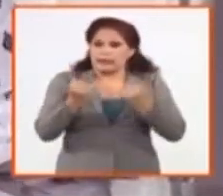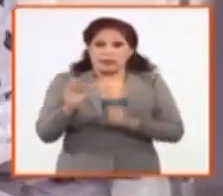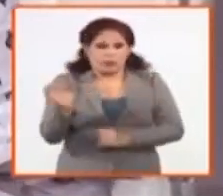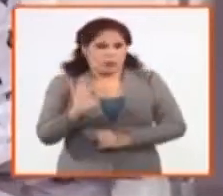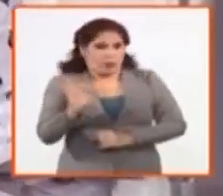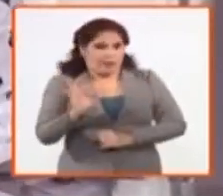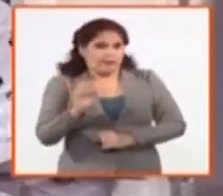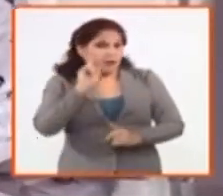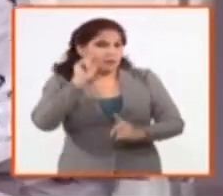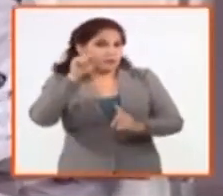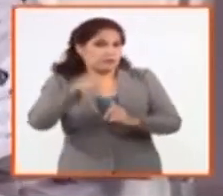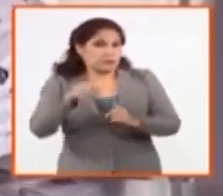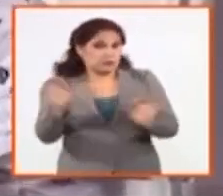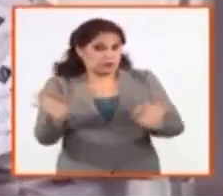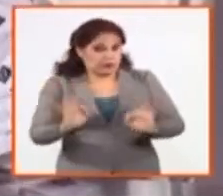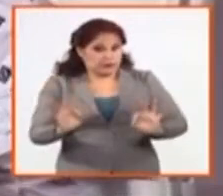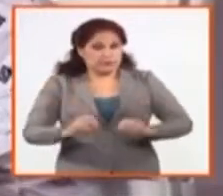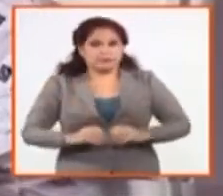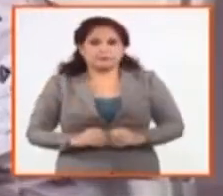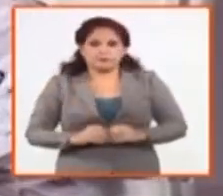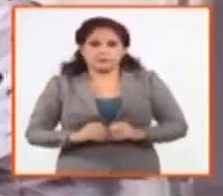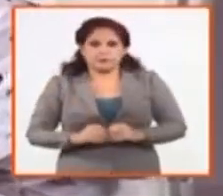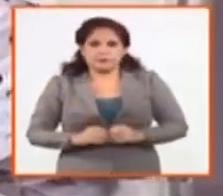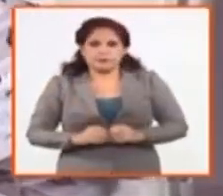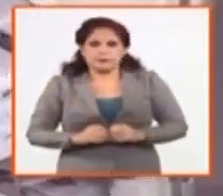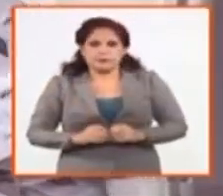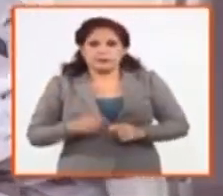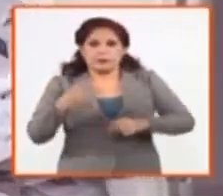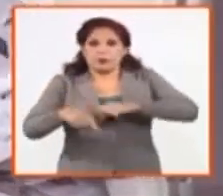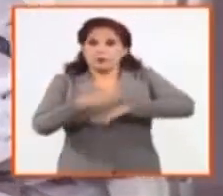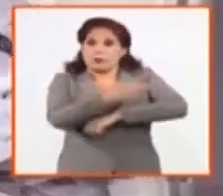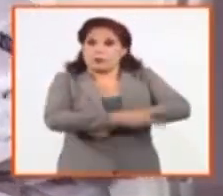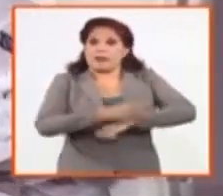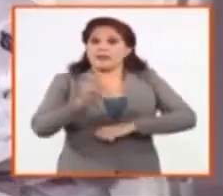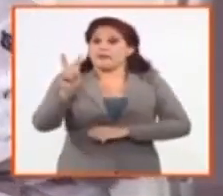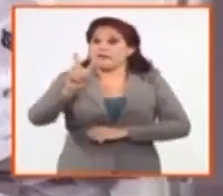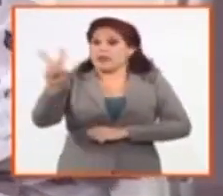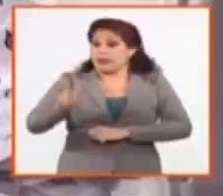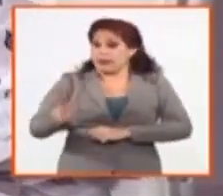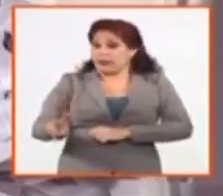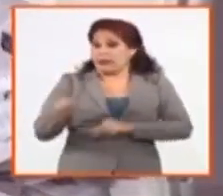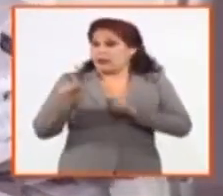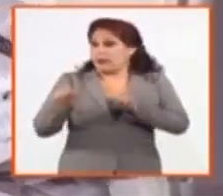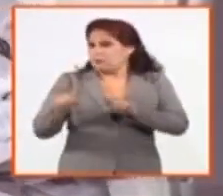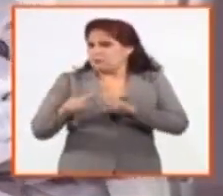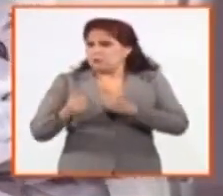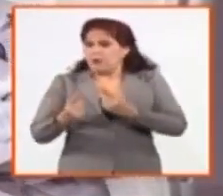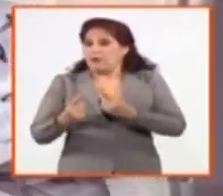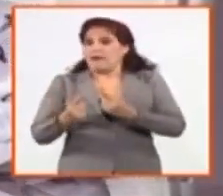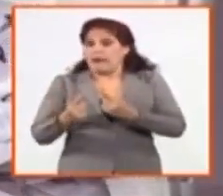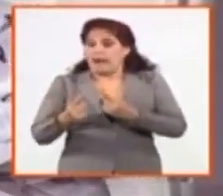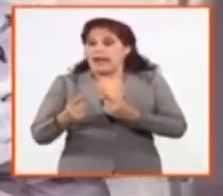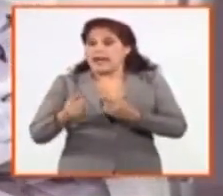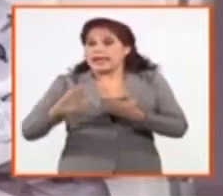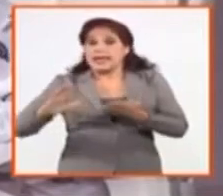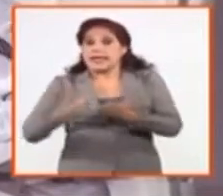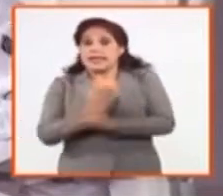a ese punto. Vietnam, junto al Watergate, porque hay que tenerlo en cuenta, llevó a la dimisión de Nixon.